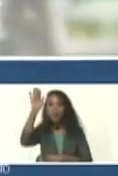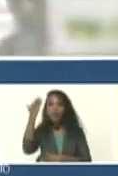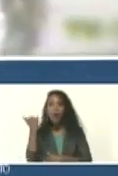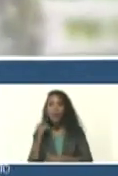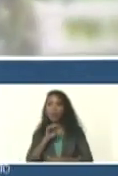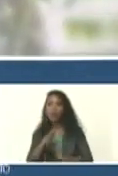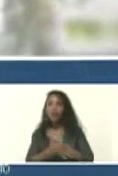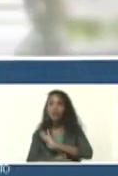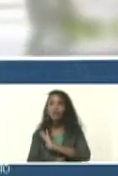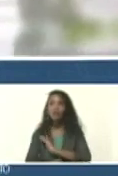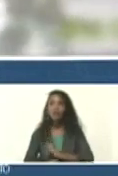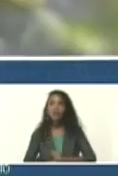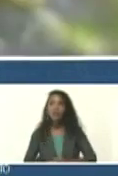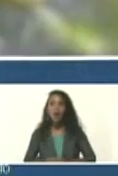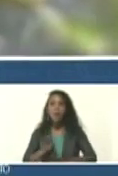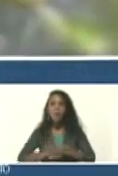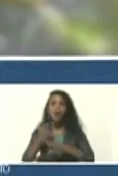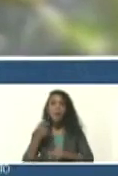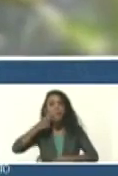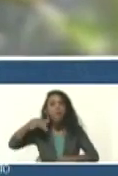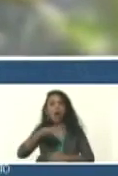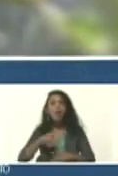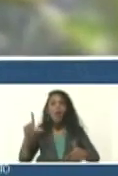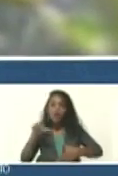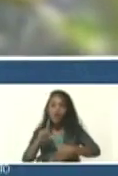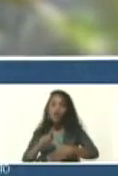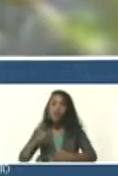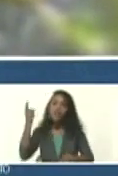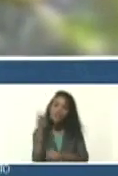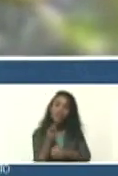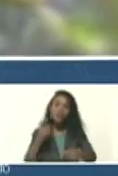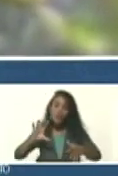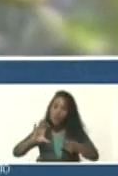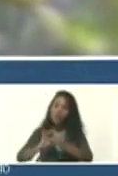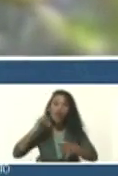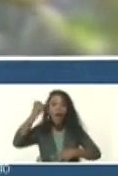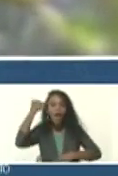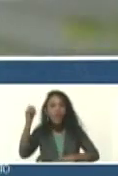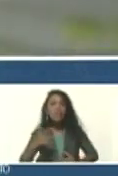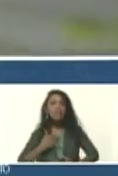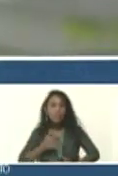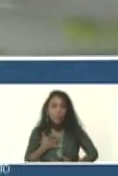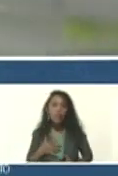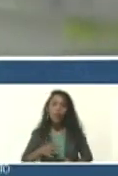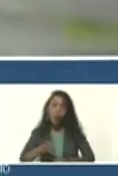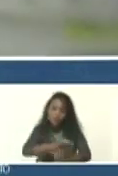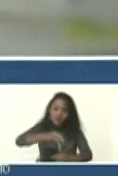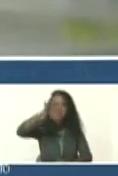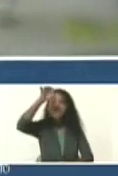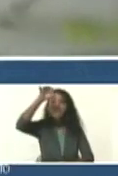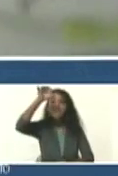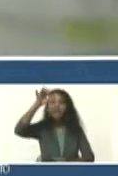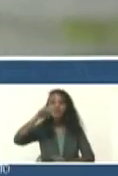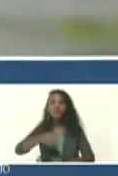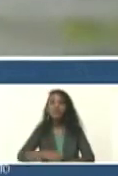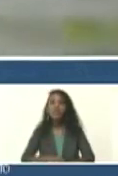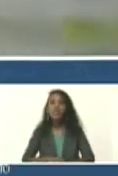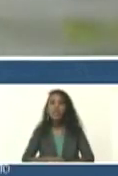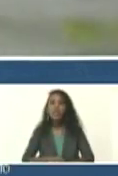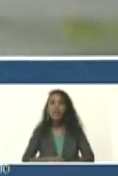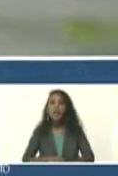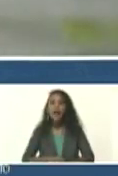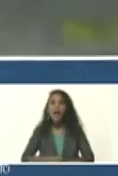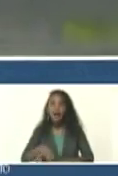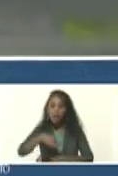Porque el pueblo latinoamericano tiene que unirse en la idea, en el sentimiento, en el alma, en el